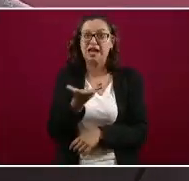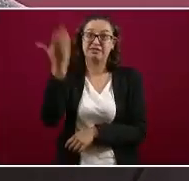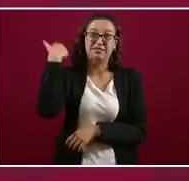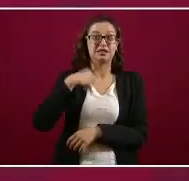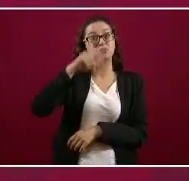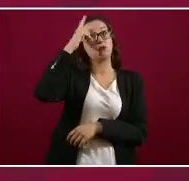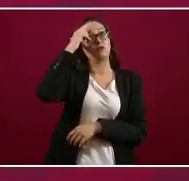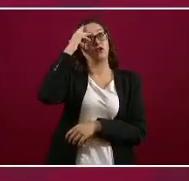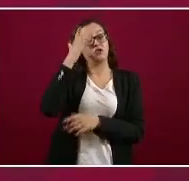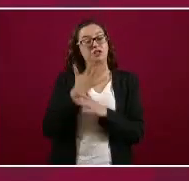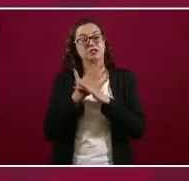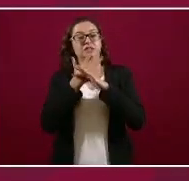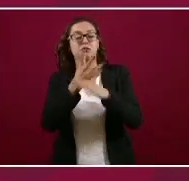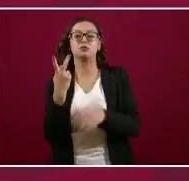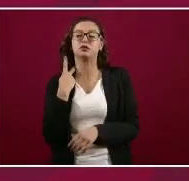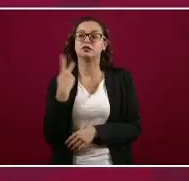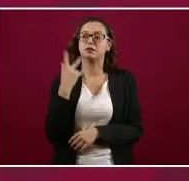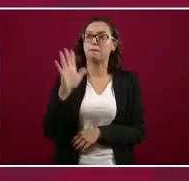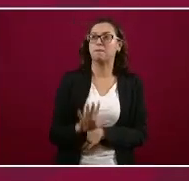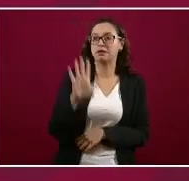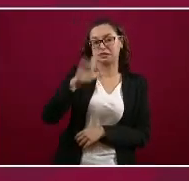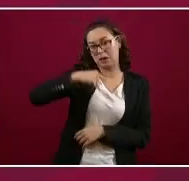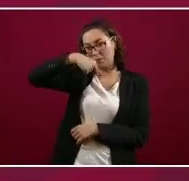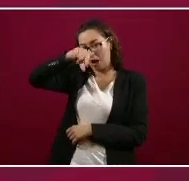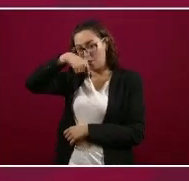grande grande grande